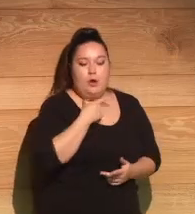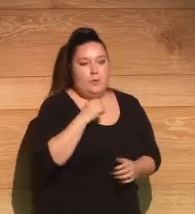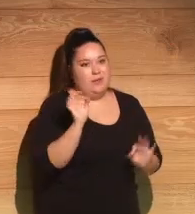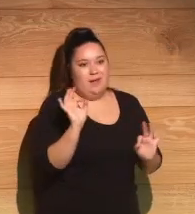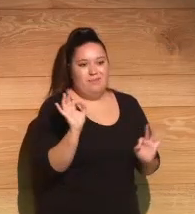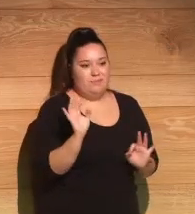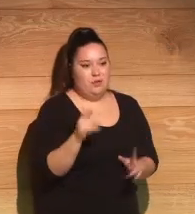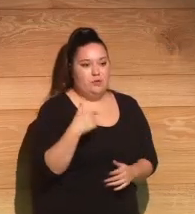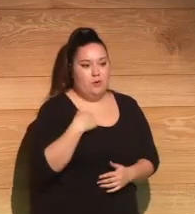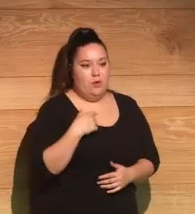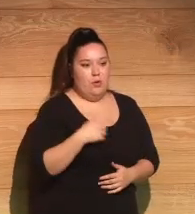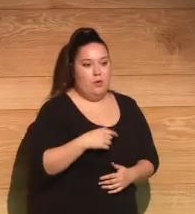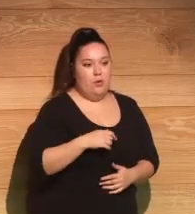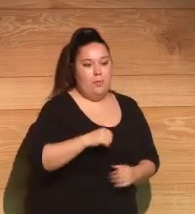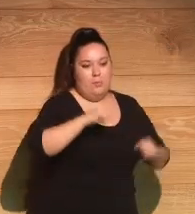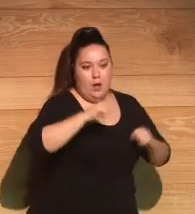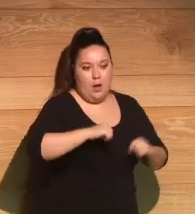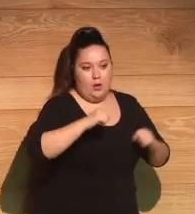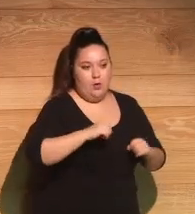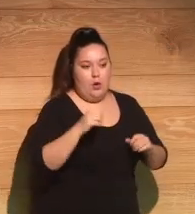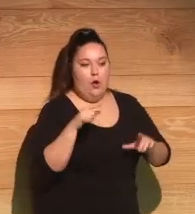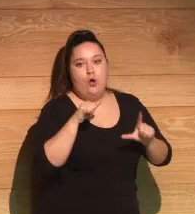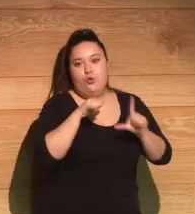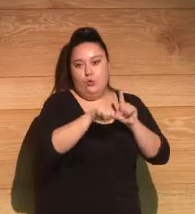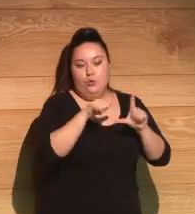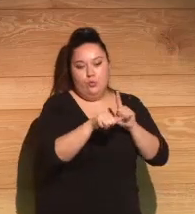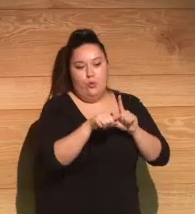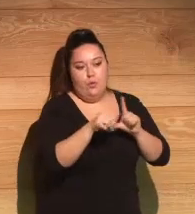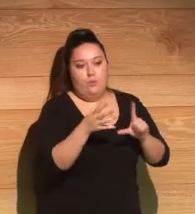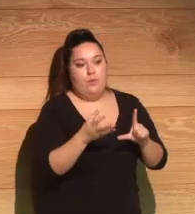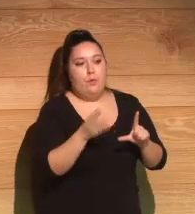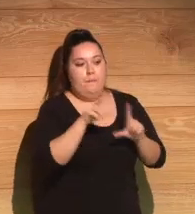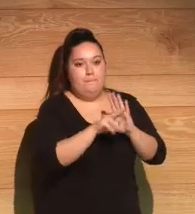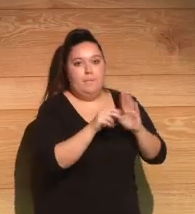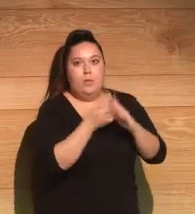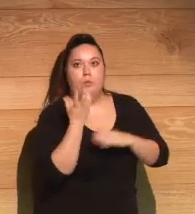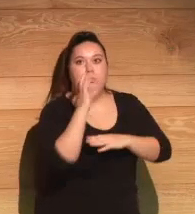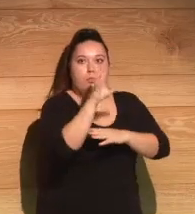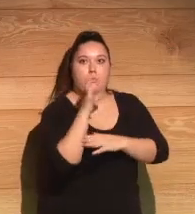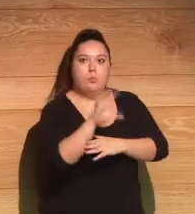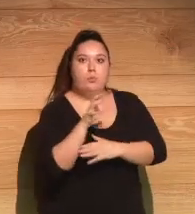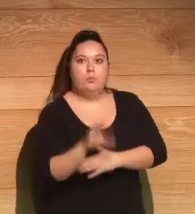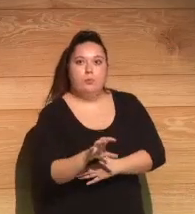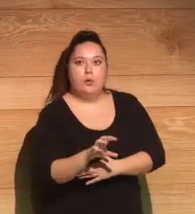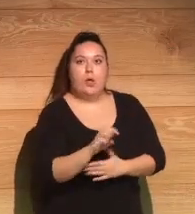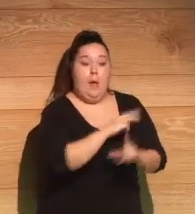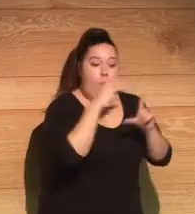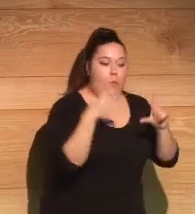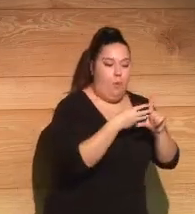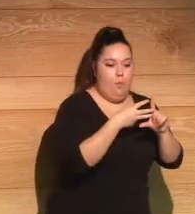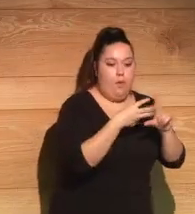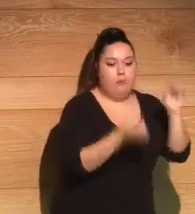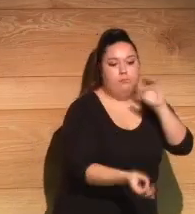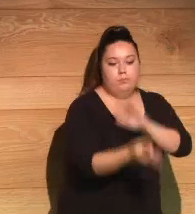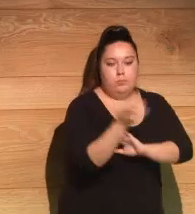Voy a ser un señor mayor que tiene un canal de YouTube sin comentarios, subiendo vídeos de 2 horas y ya está, ¿no? Y me abrí incluso una página web, o sea que imagínate lo que